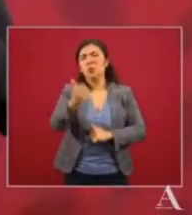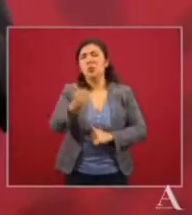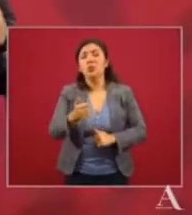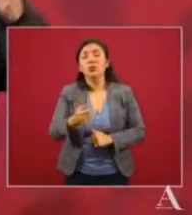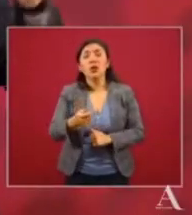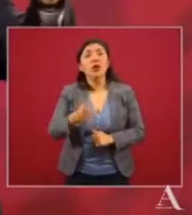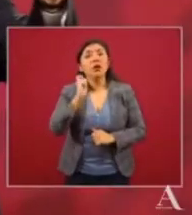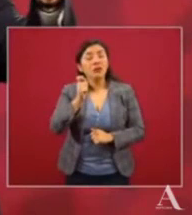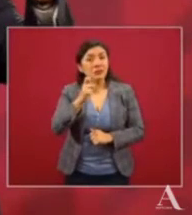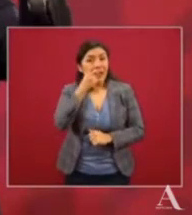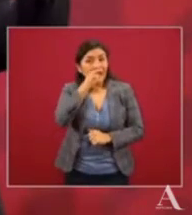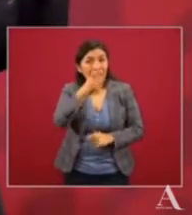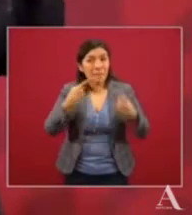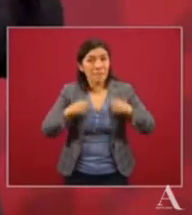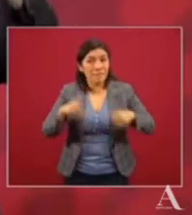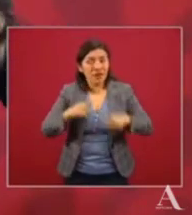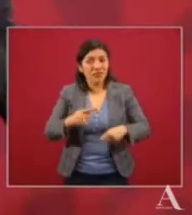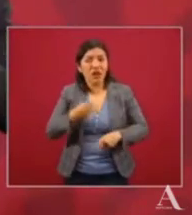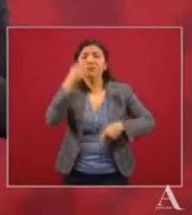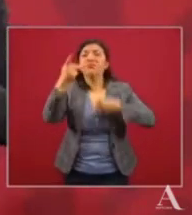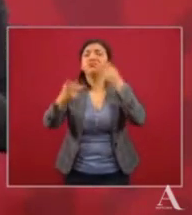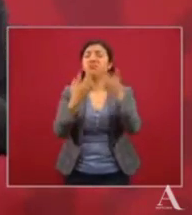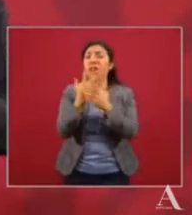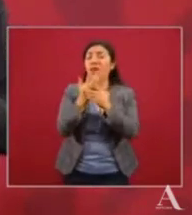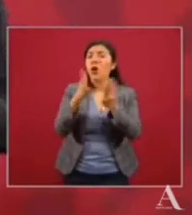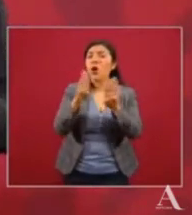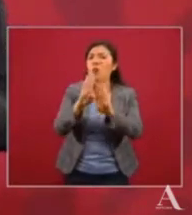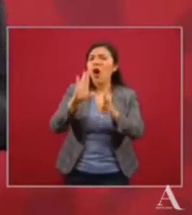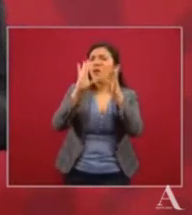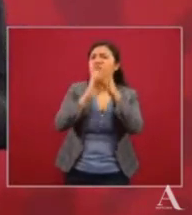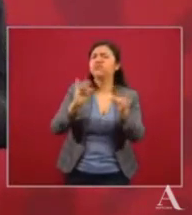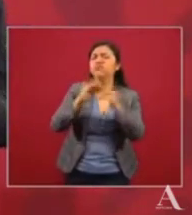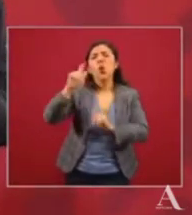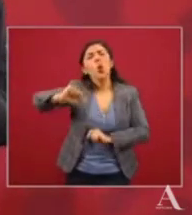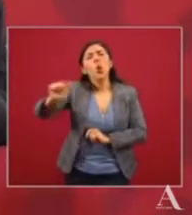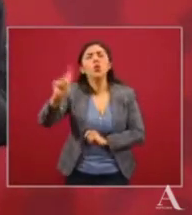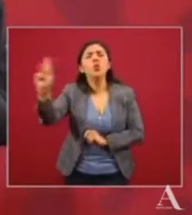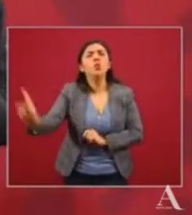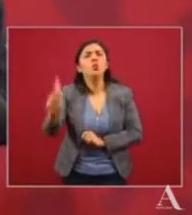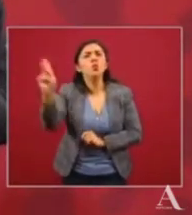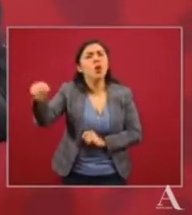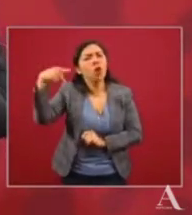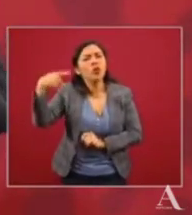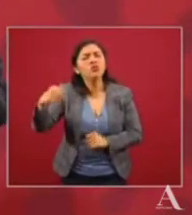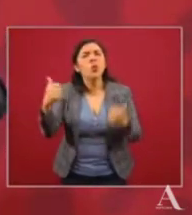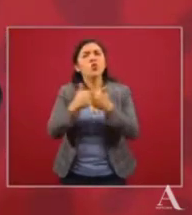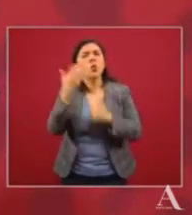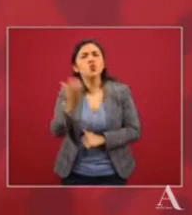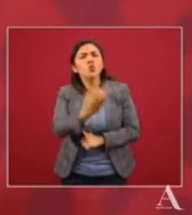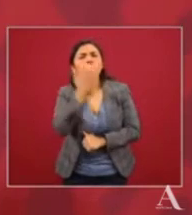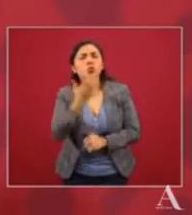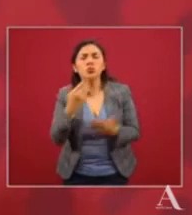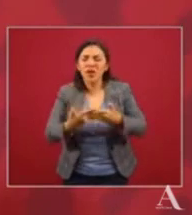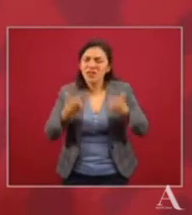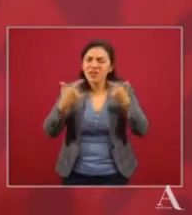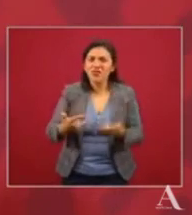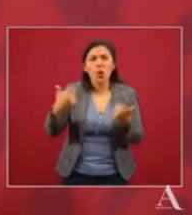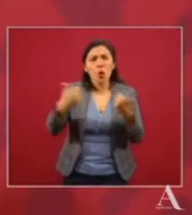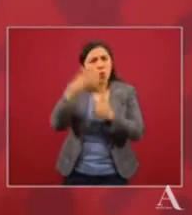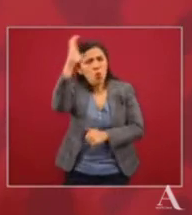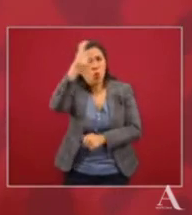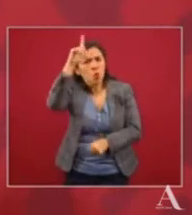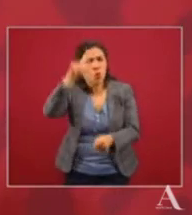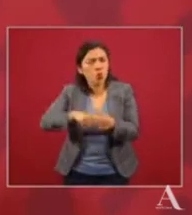hablo un pueblo con tradición con cultura como pocos en el país y en el